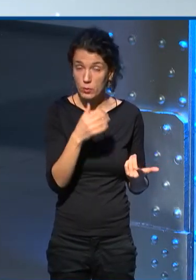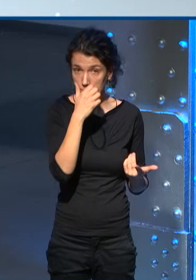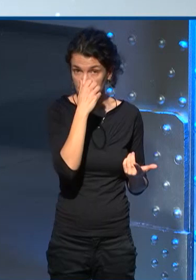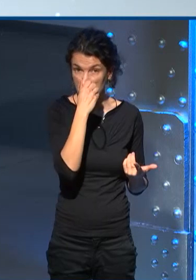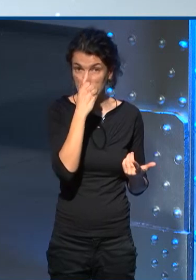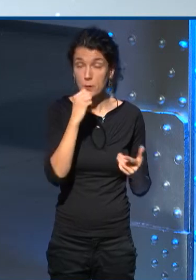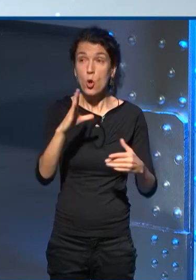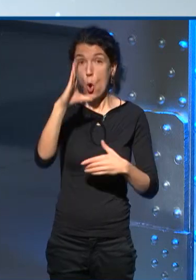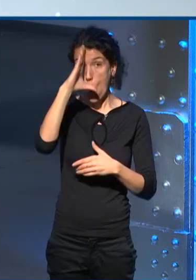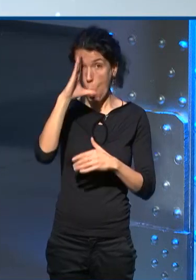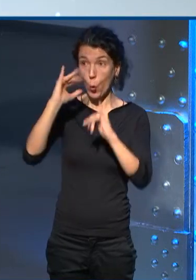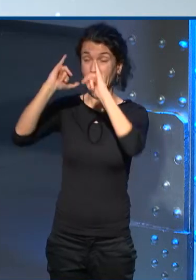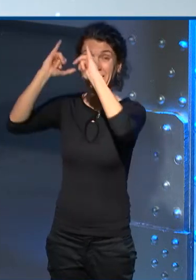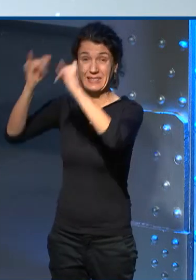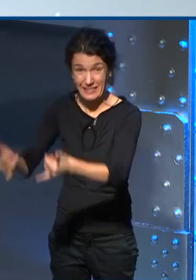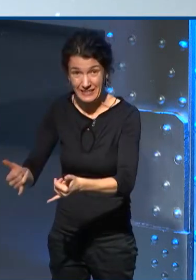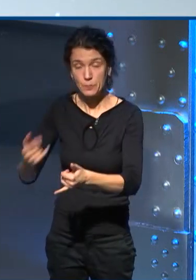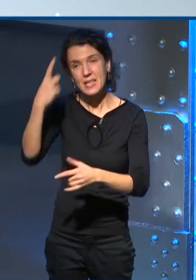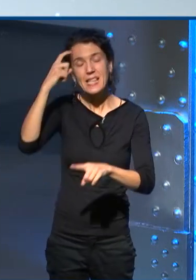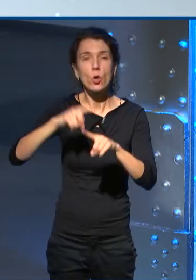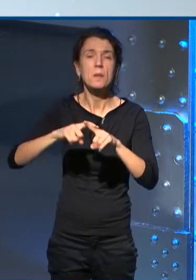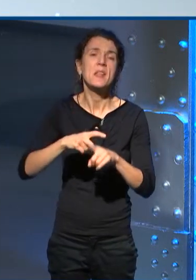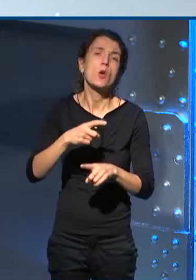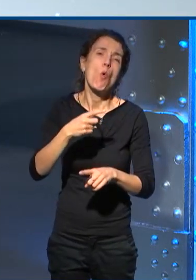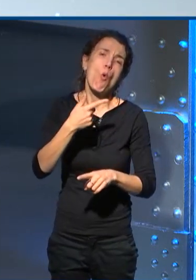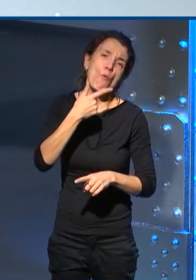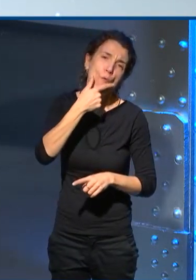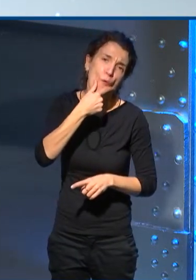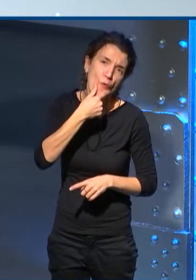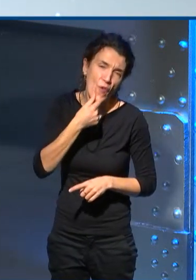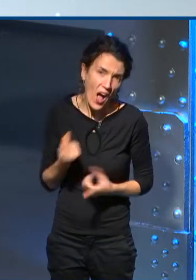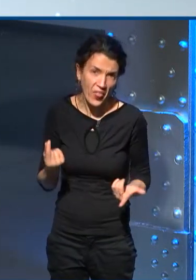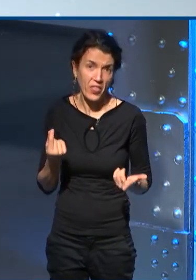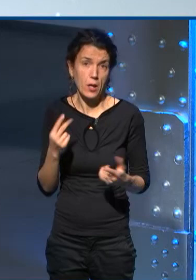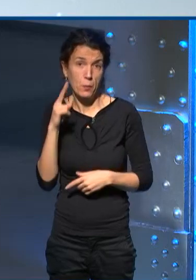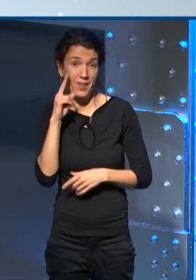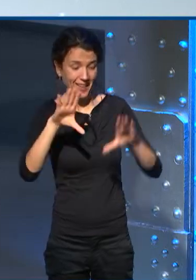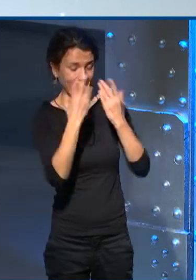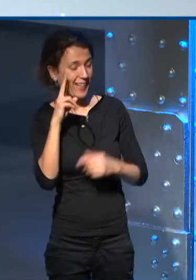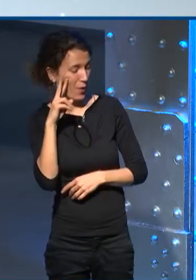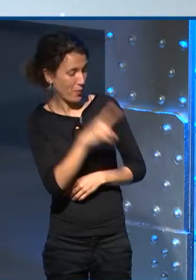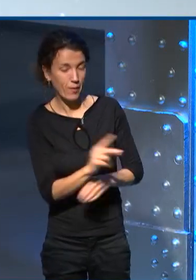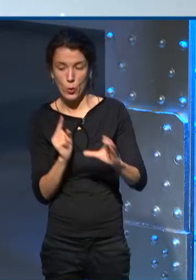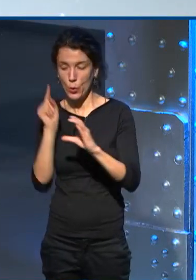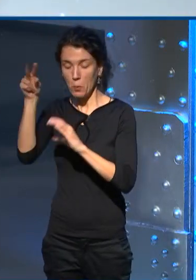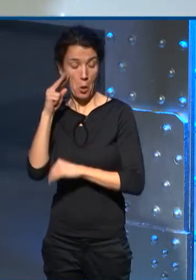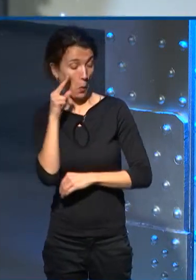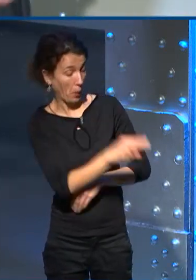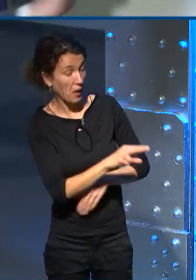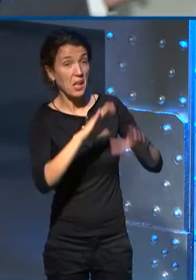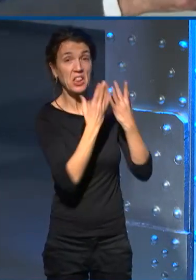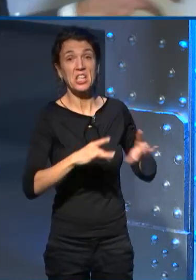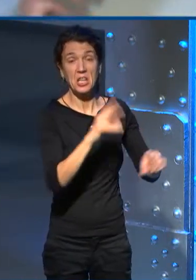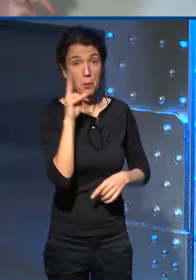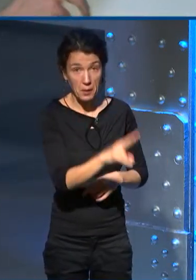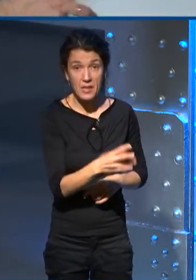ir a la Luna psicológicamente es muy fácil. Uno nunca deja de ver la Tierra. Si le pasa algo, puede haber una